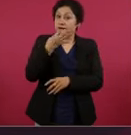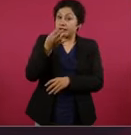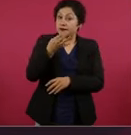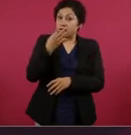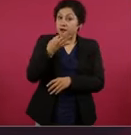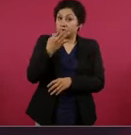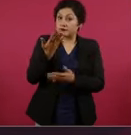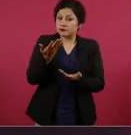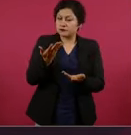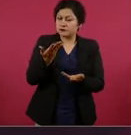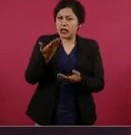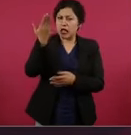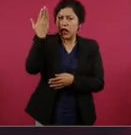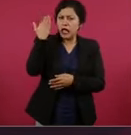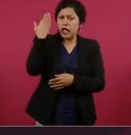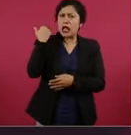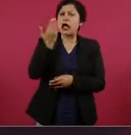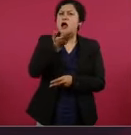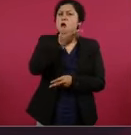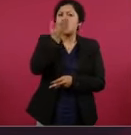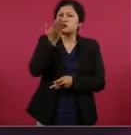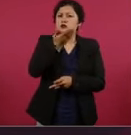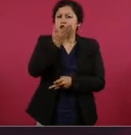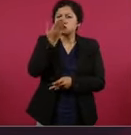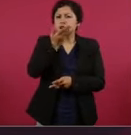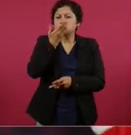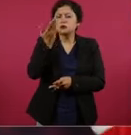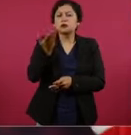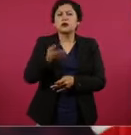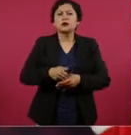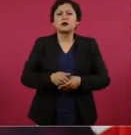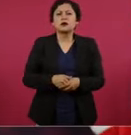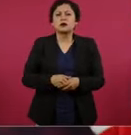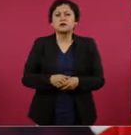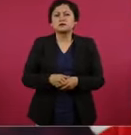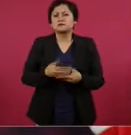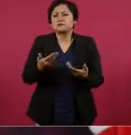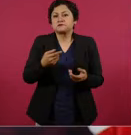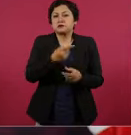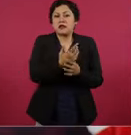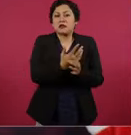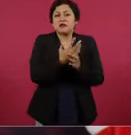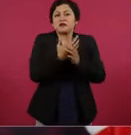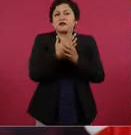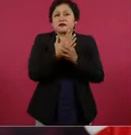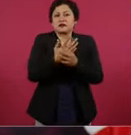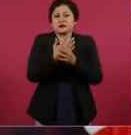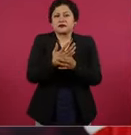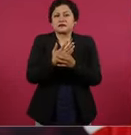también de otras épocas, cuadro básico.